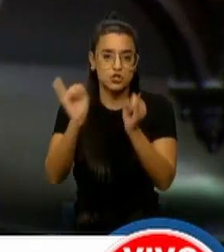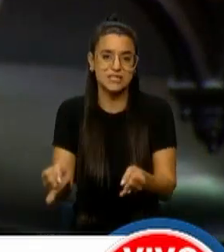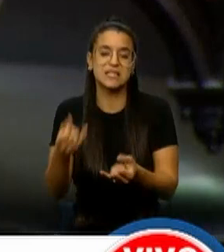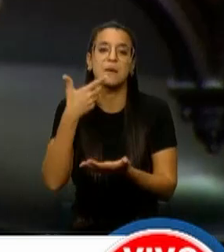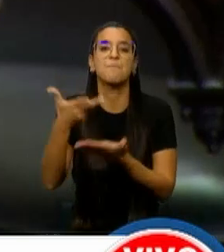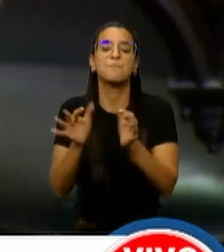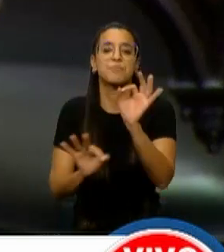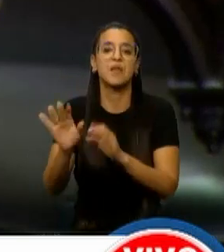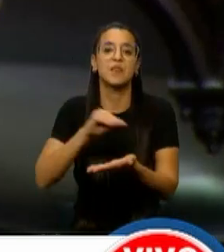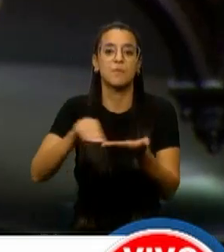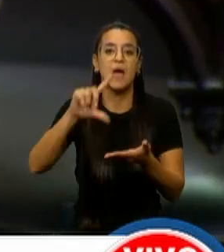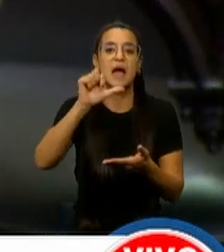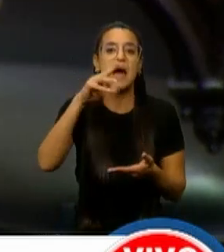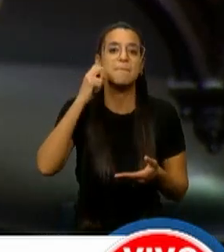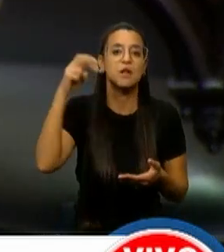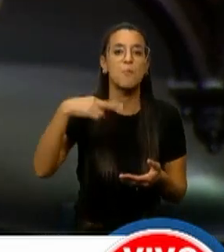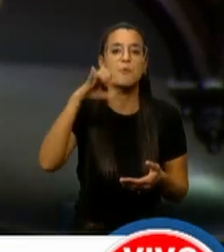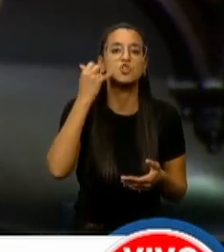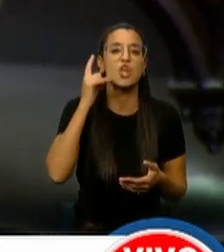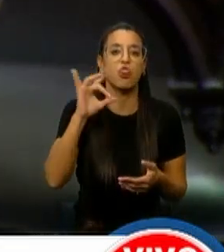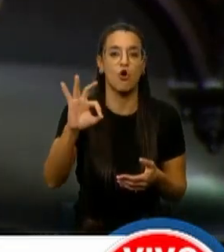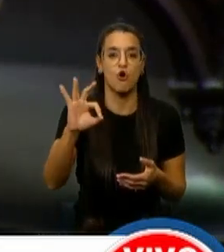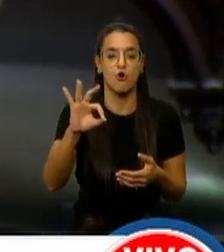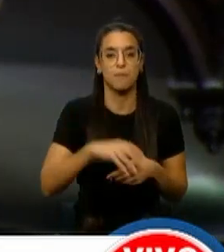el dictamen de la diputada Carmen Polledo.